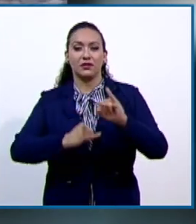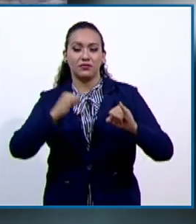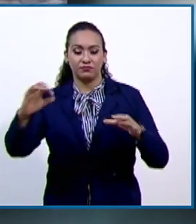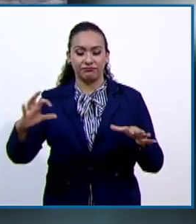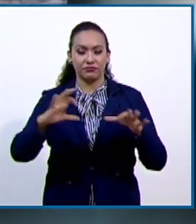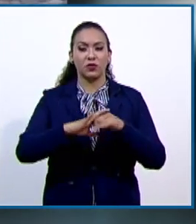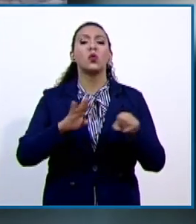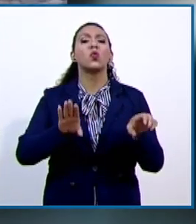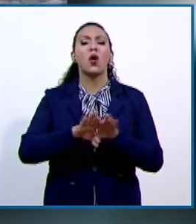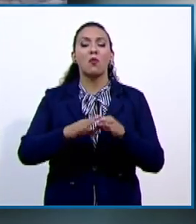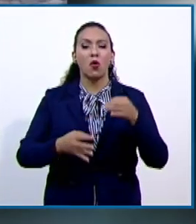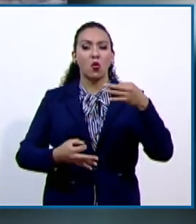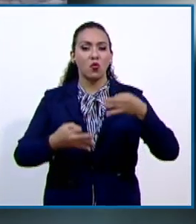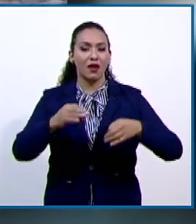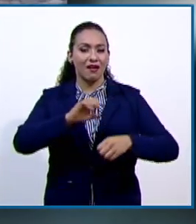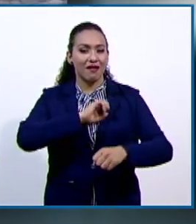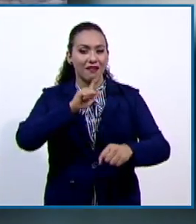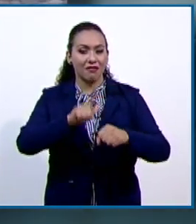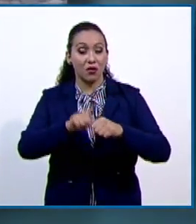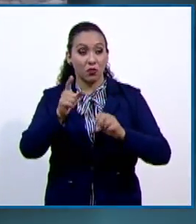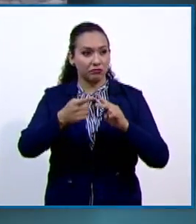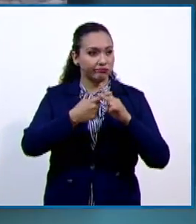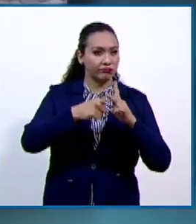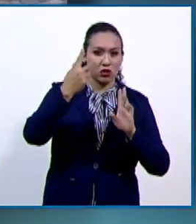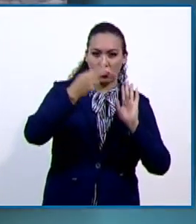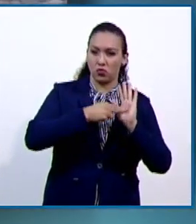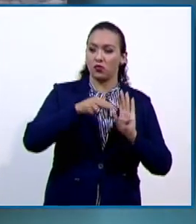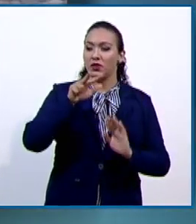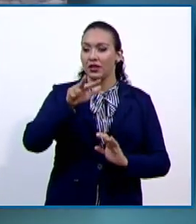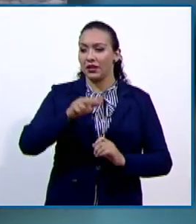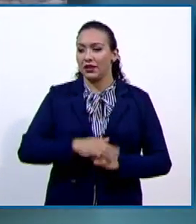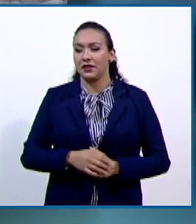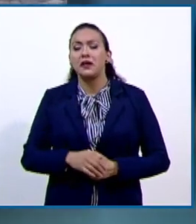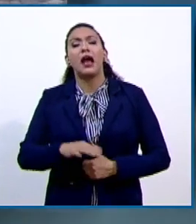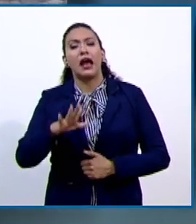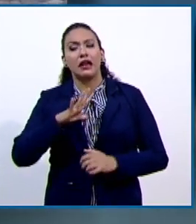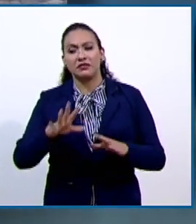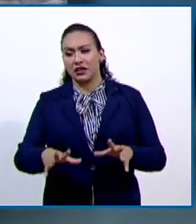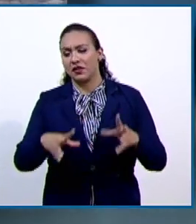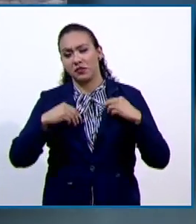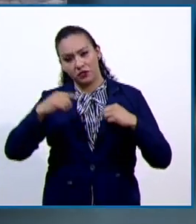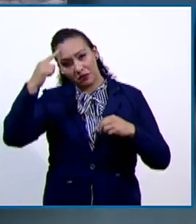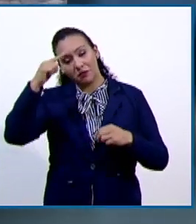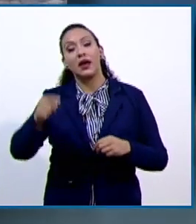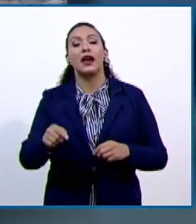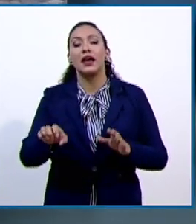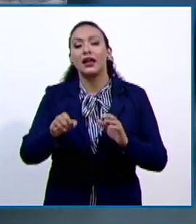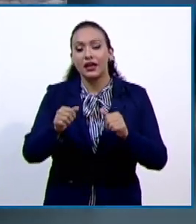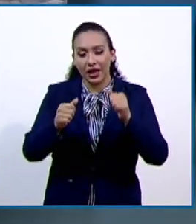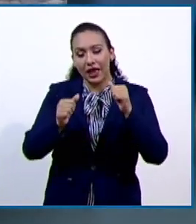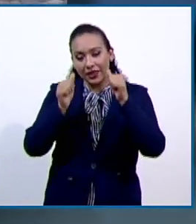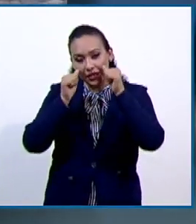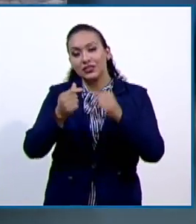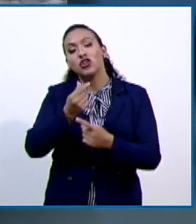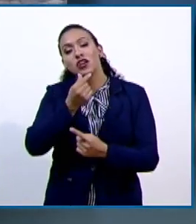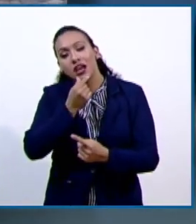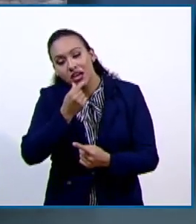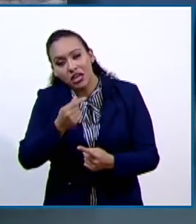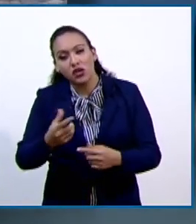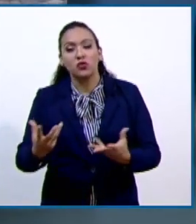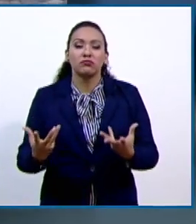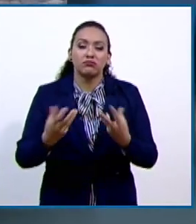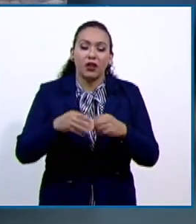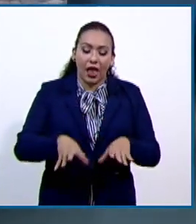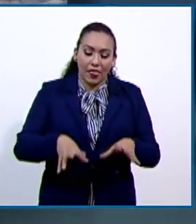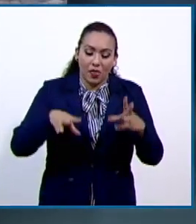juzgado especializado desde su creación en 2018, con especial atención a familias homoparentales para garantizar el bienestar